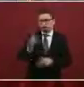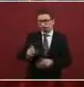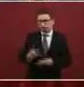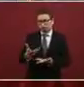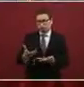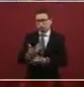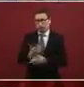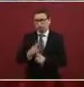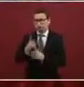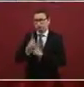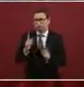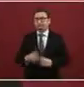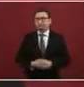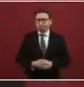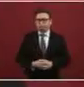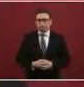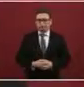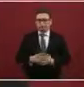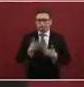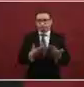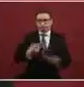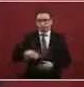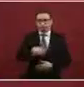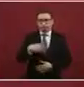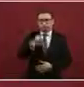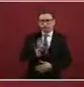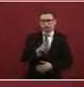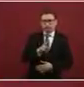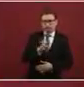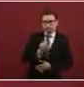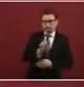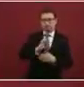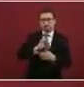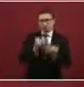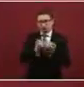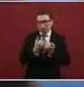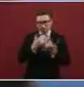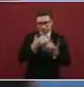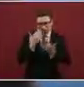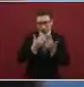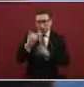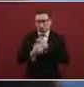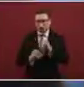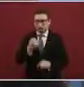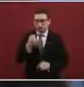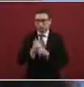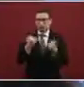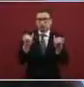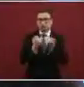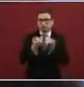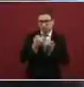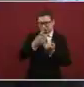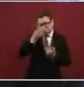manera que ahora en la Secretaría de Relaciones Exteriores, habiendo estudiado Relaciones Internacionales y aprendido de la República